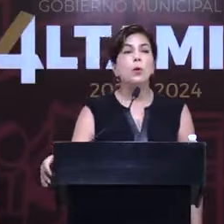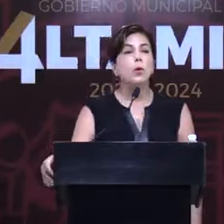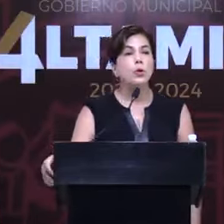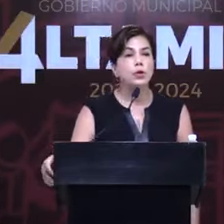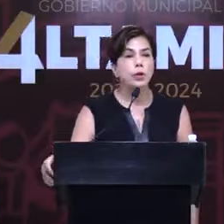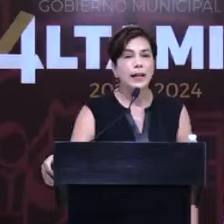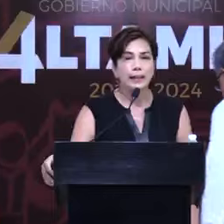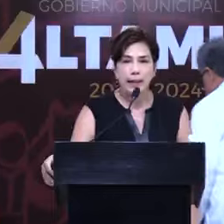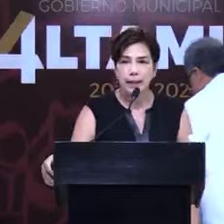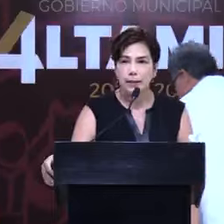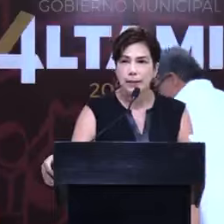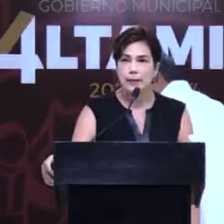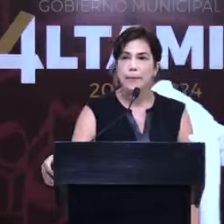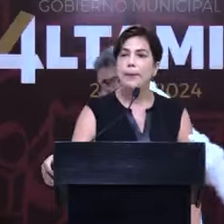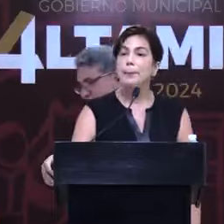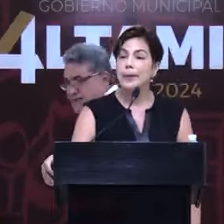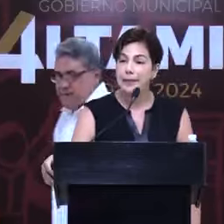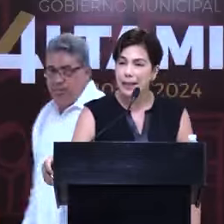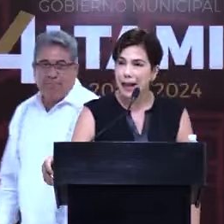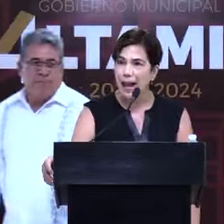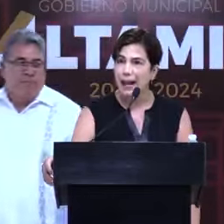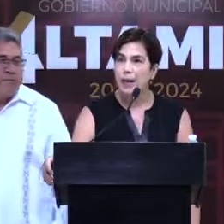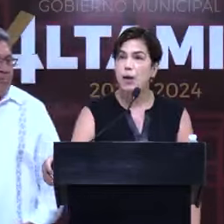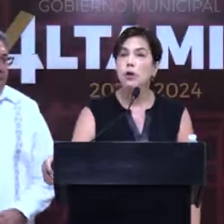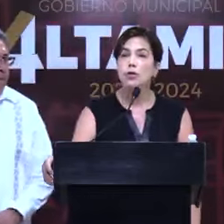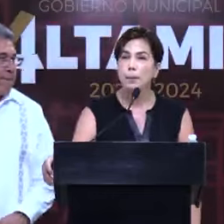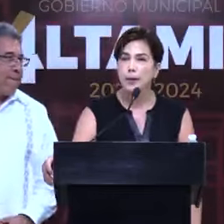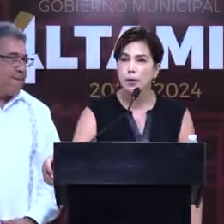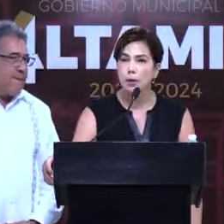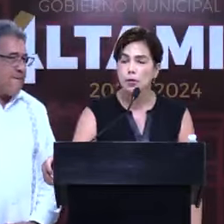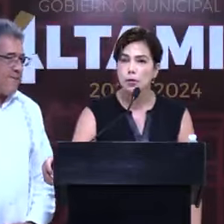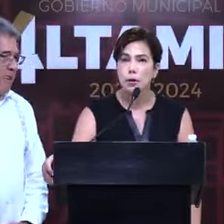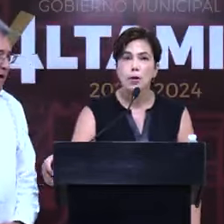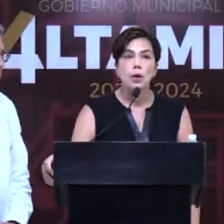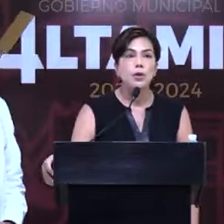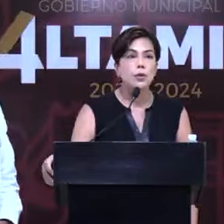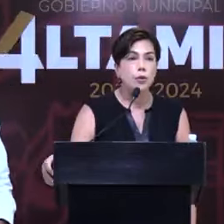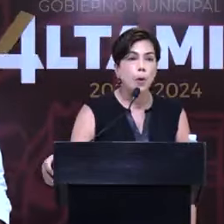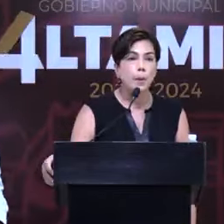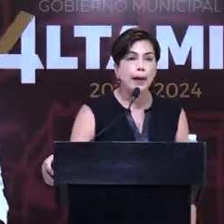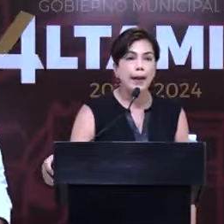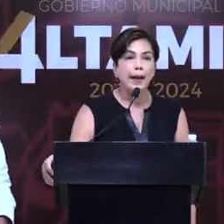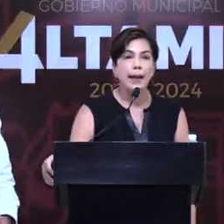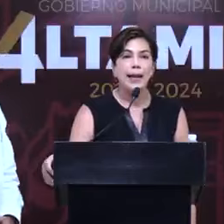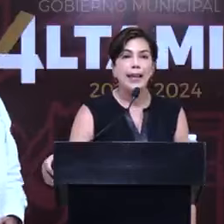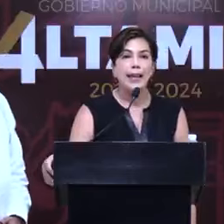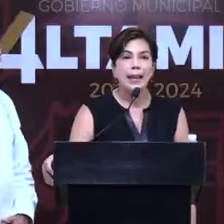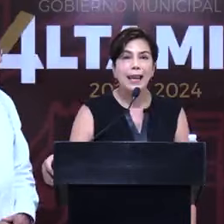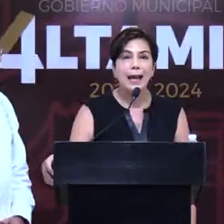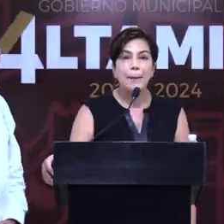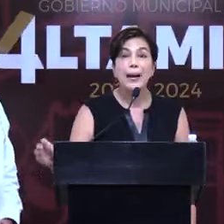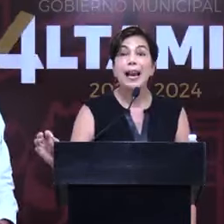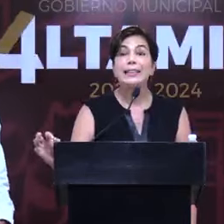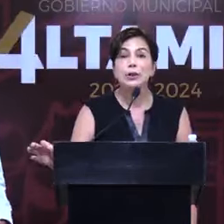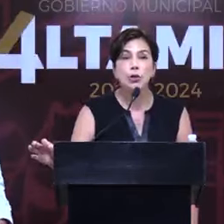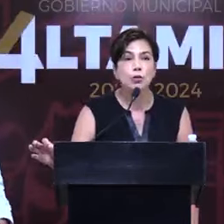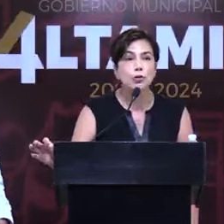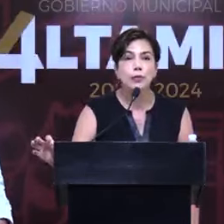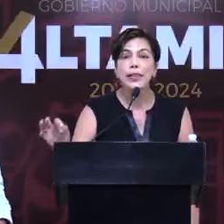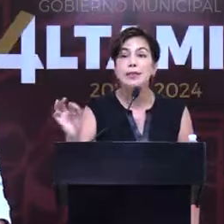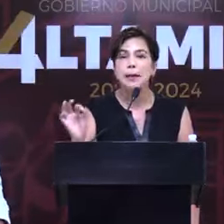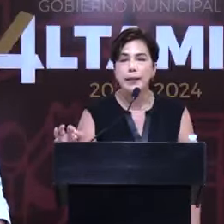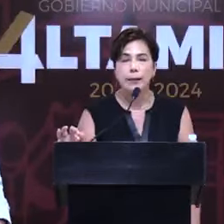un curso-taller que se brindará los domingos sobre, para